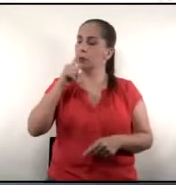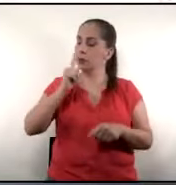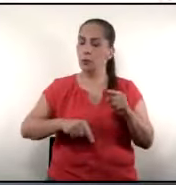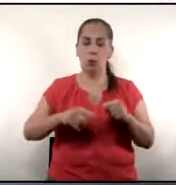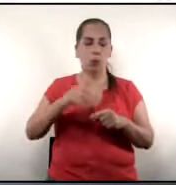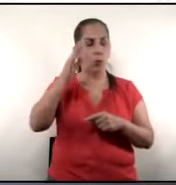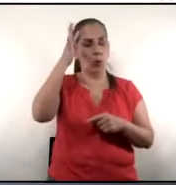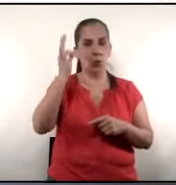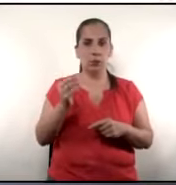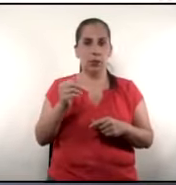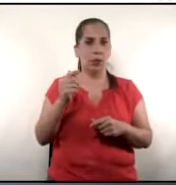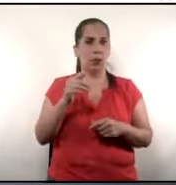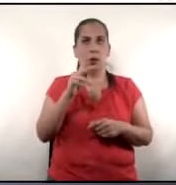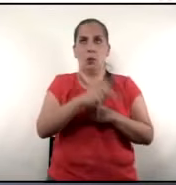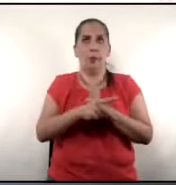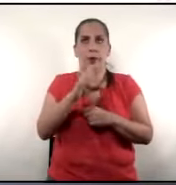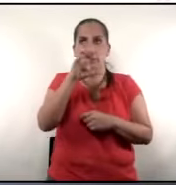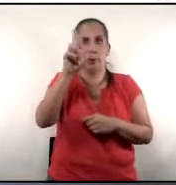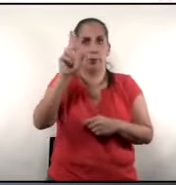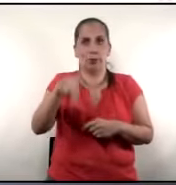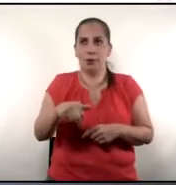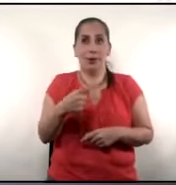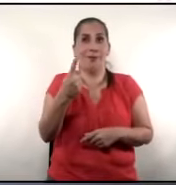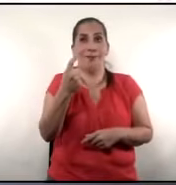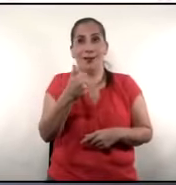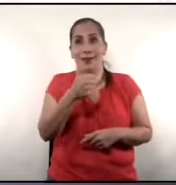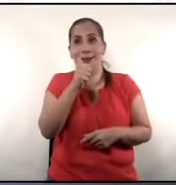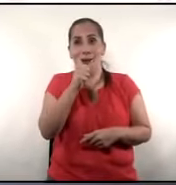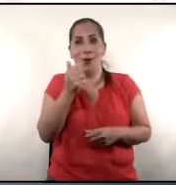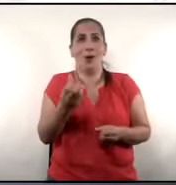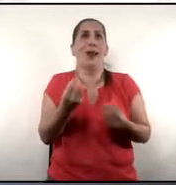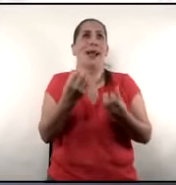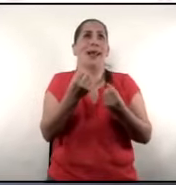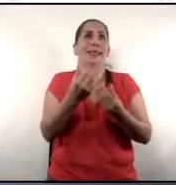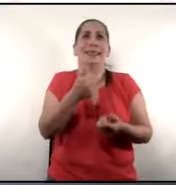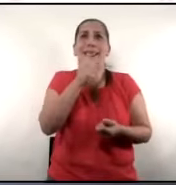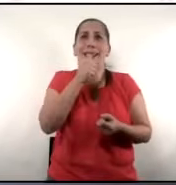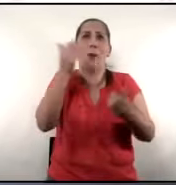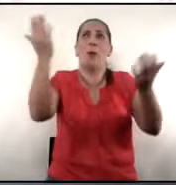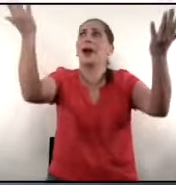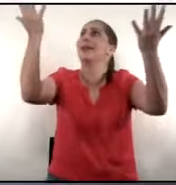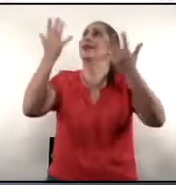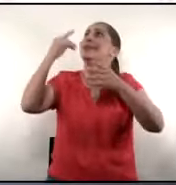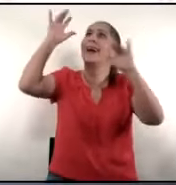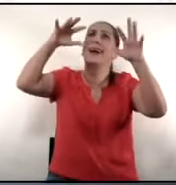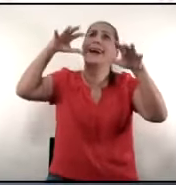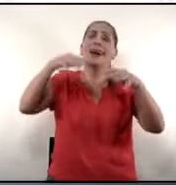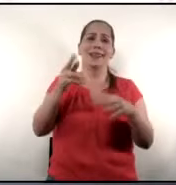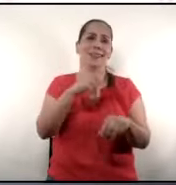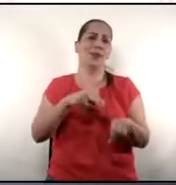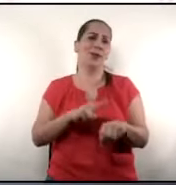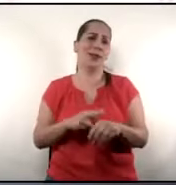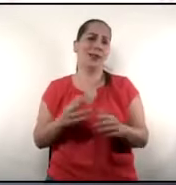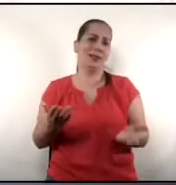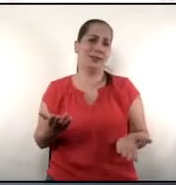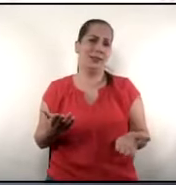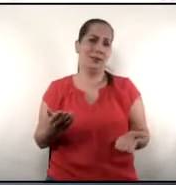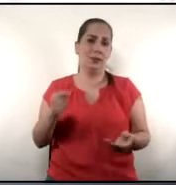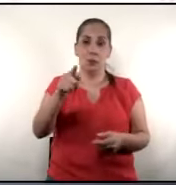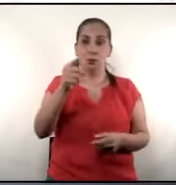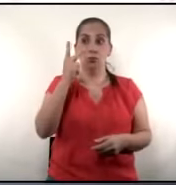Rica falte agua, con la cantidad de agua que nos regala la naturaleza. cuando usted